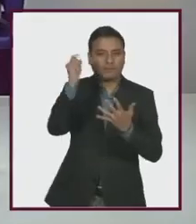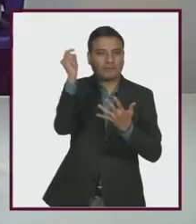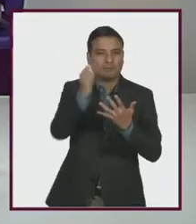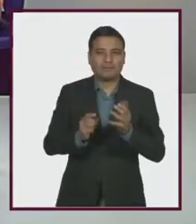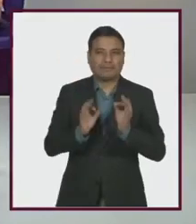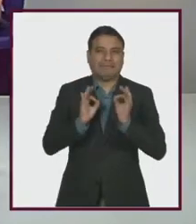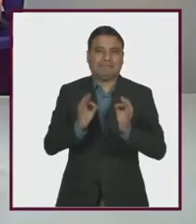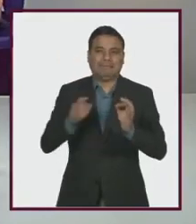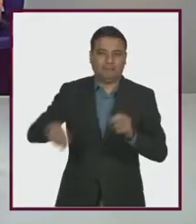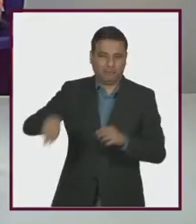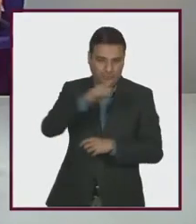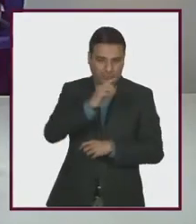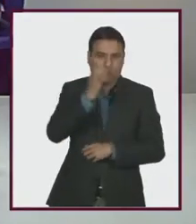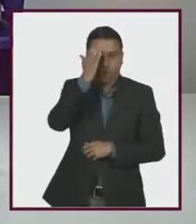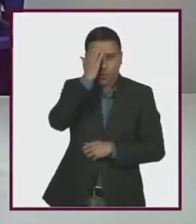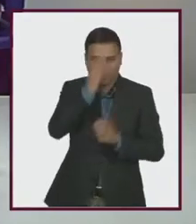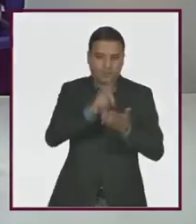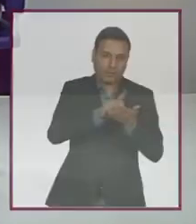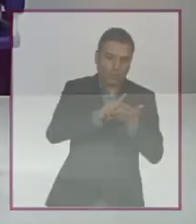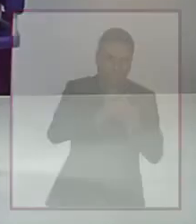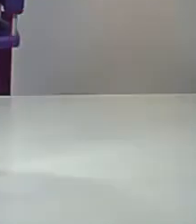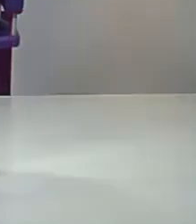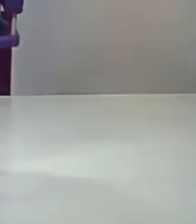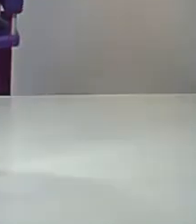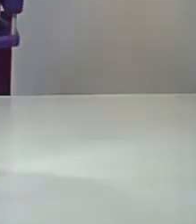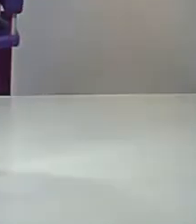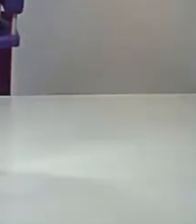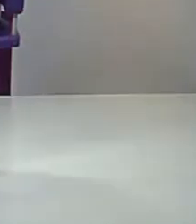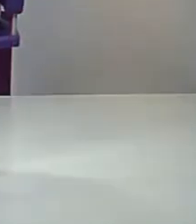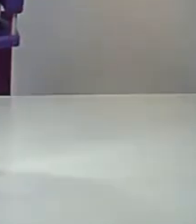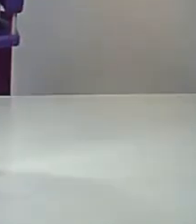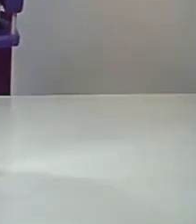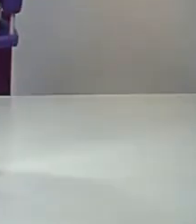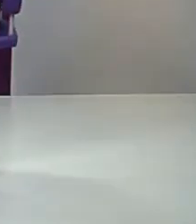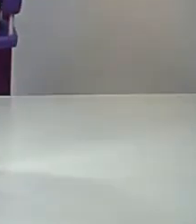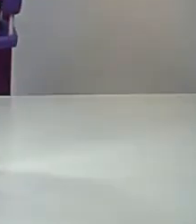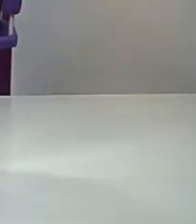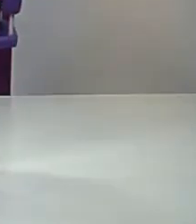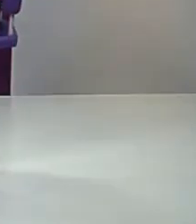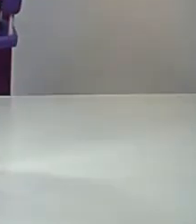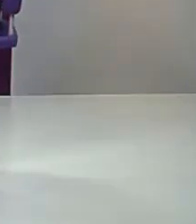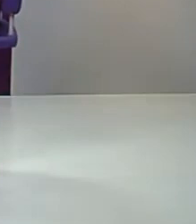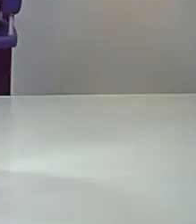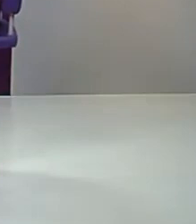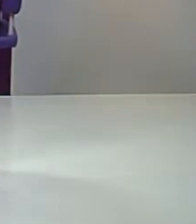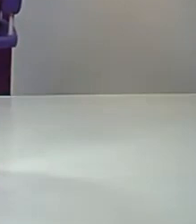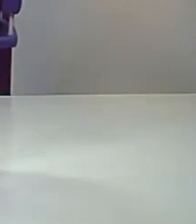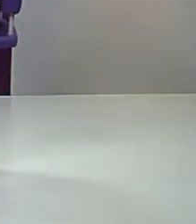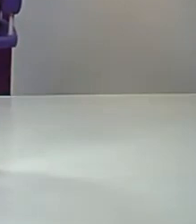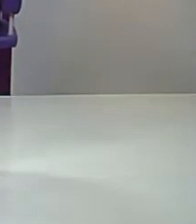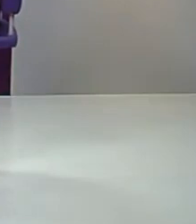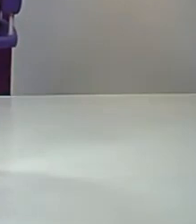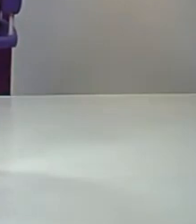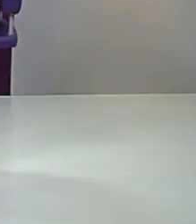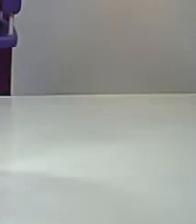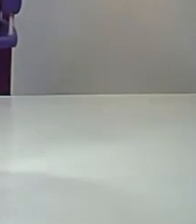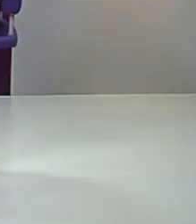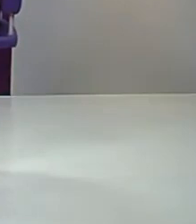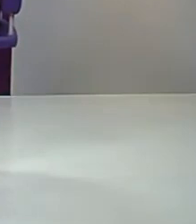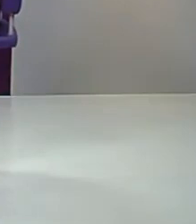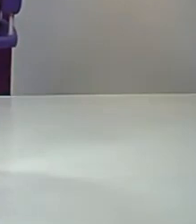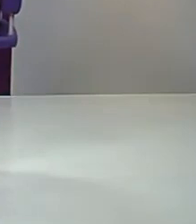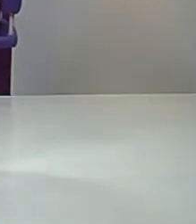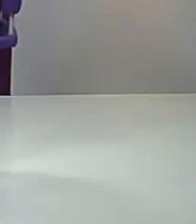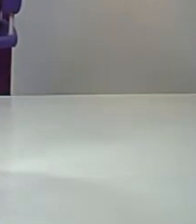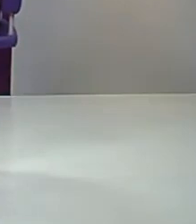los riesgos que existen de consumir. Alejandro Acosta, ¿cuáles son las primeras acciones que se recomiendan aplicar en las instituciones